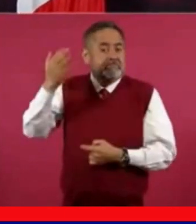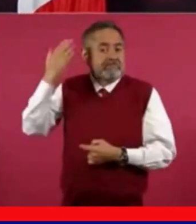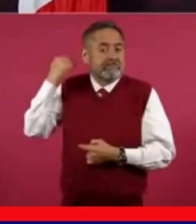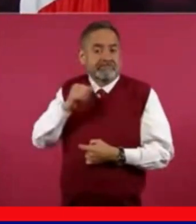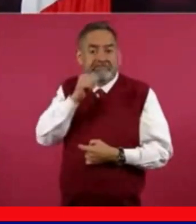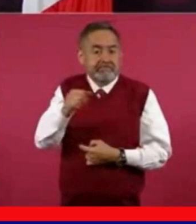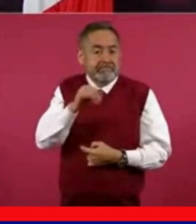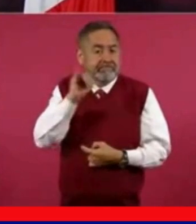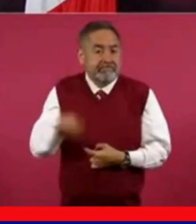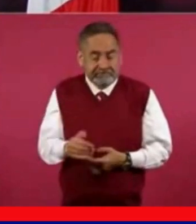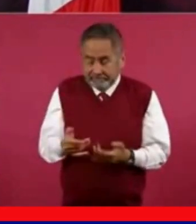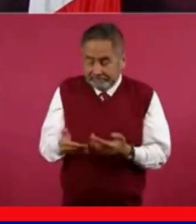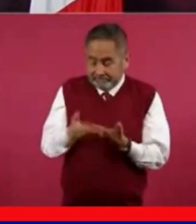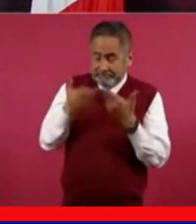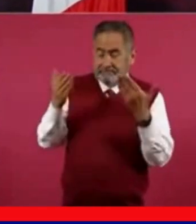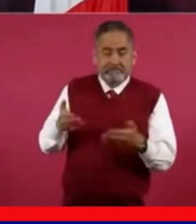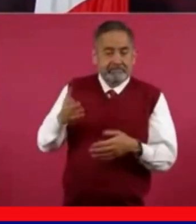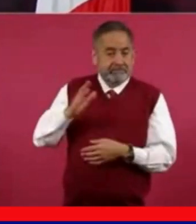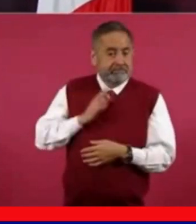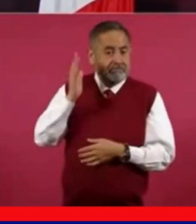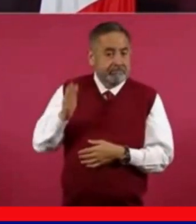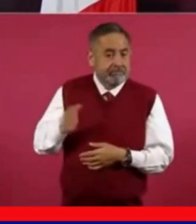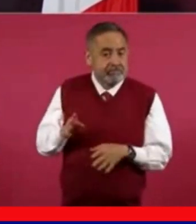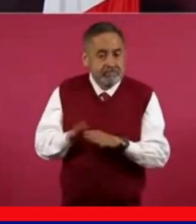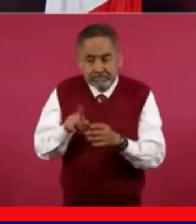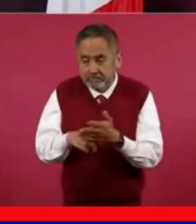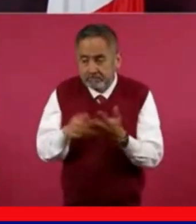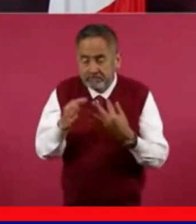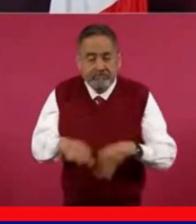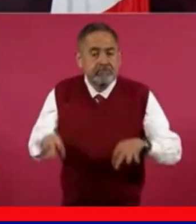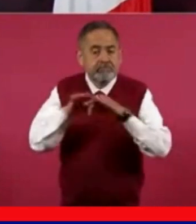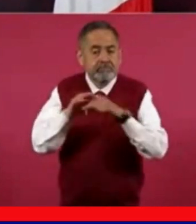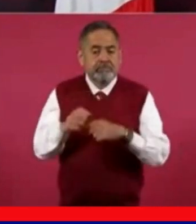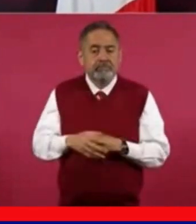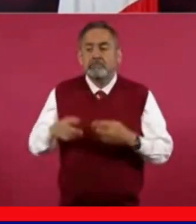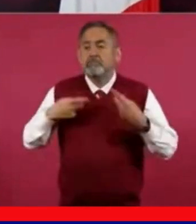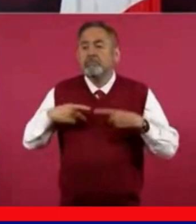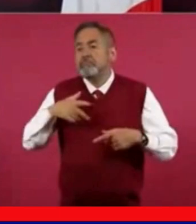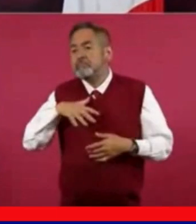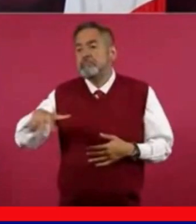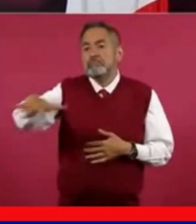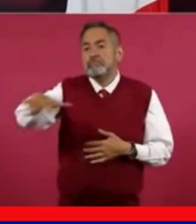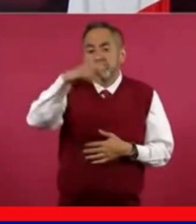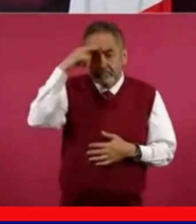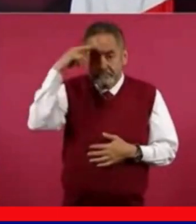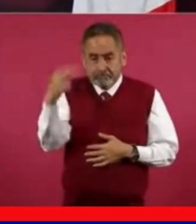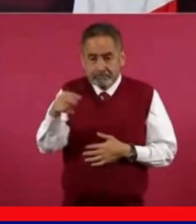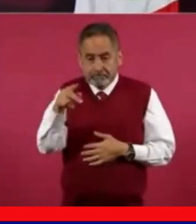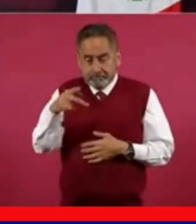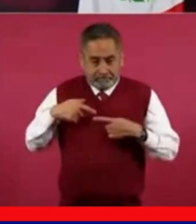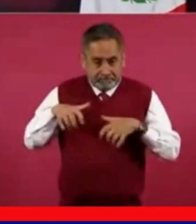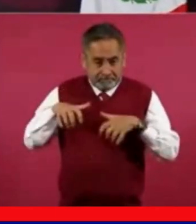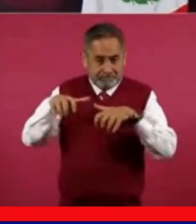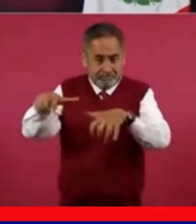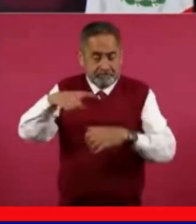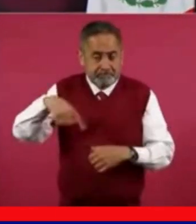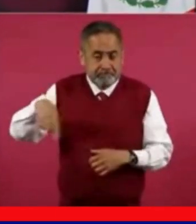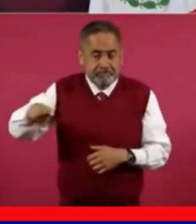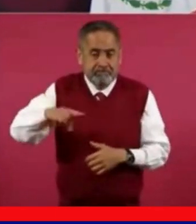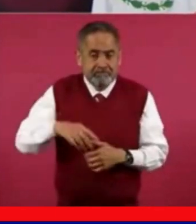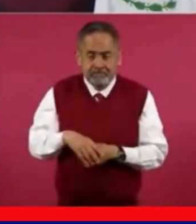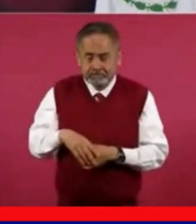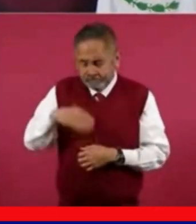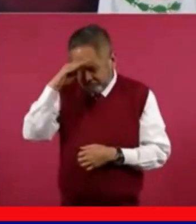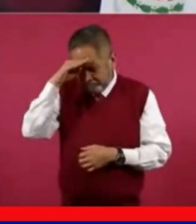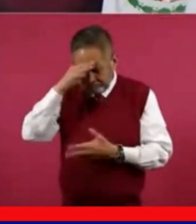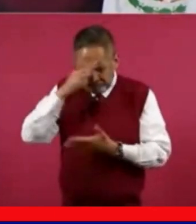afectará a ellos sino a las instancias superiores también aseguró que el curso del poder judicial no se verá afectado por